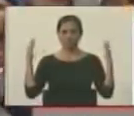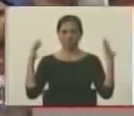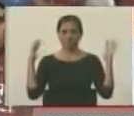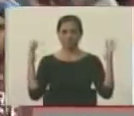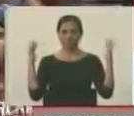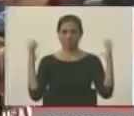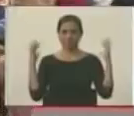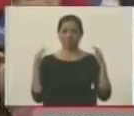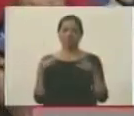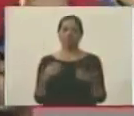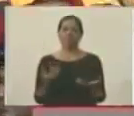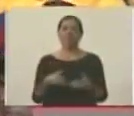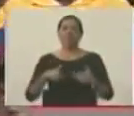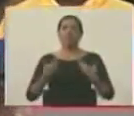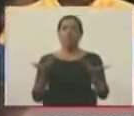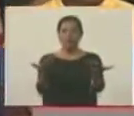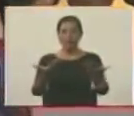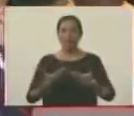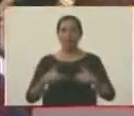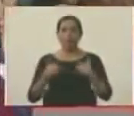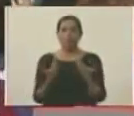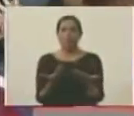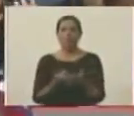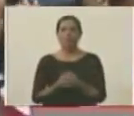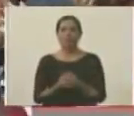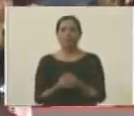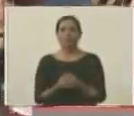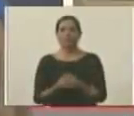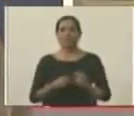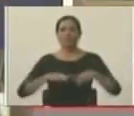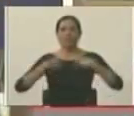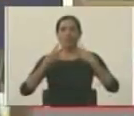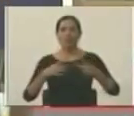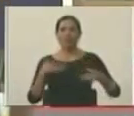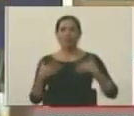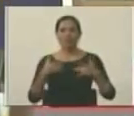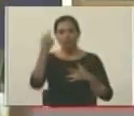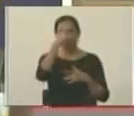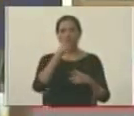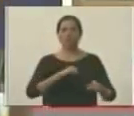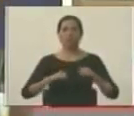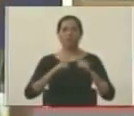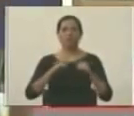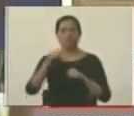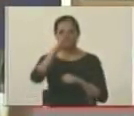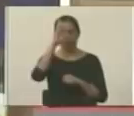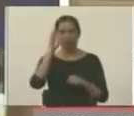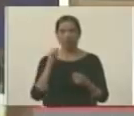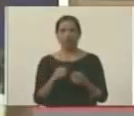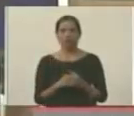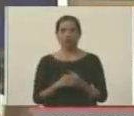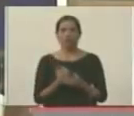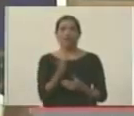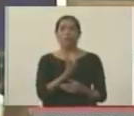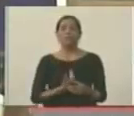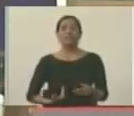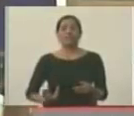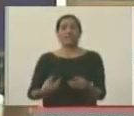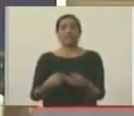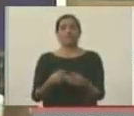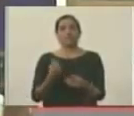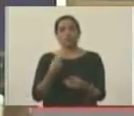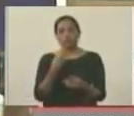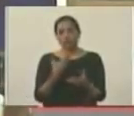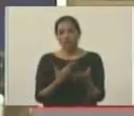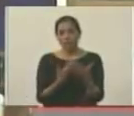Correcto, ¿y cuándo me lo llevan? ¿Cuándo lo entregan? ¿Qué nuevas acciones hay del pueblo movilizado, Diosdado? Presidente, el día, yo le